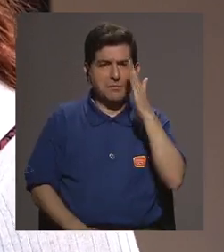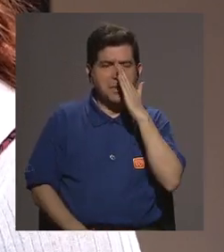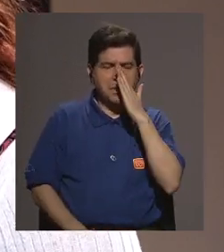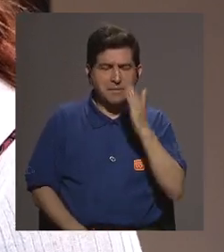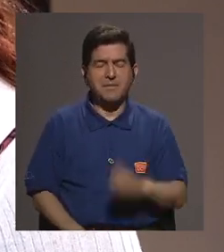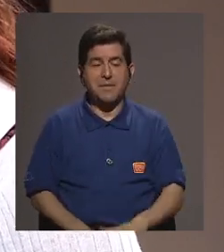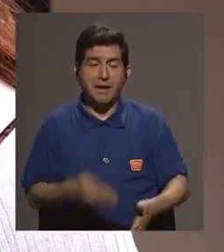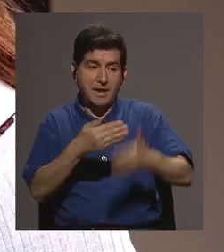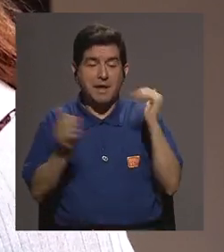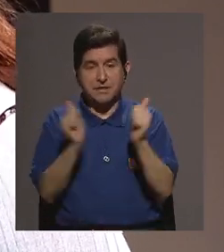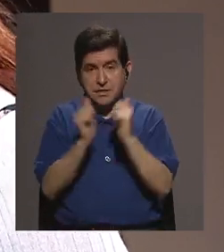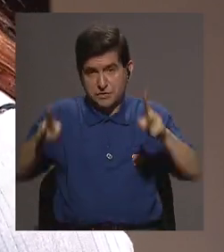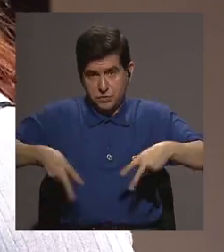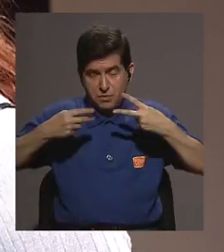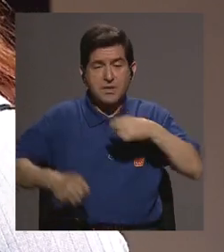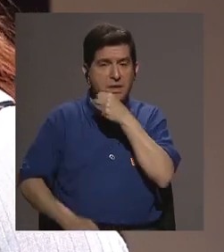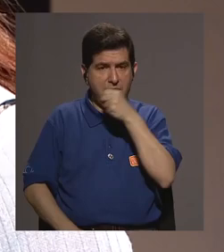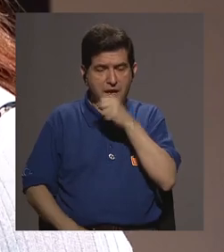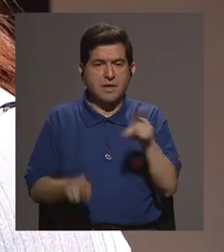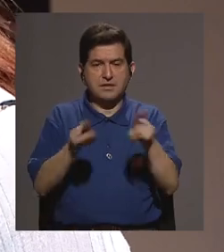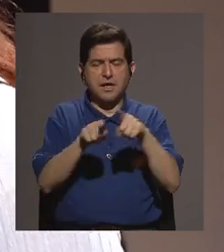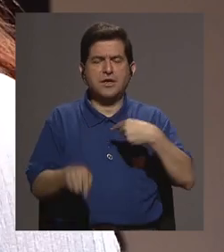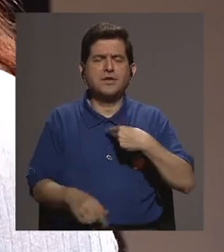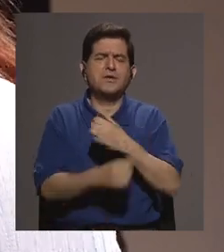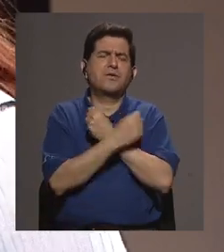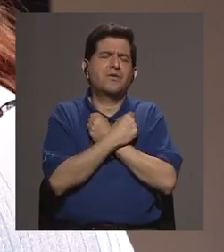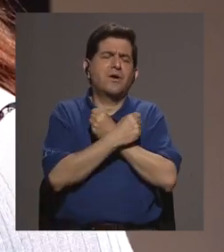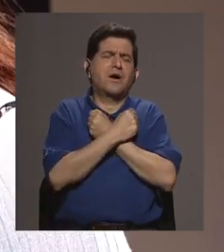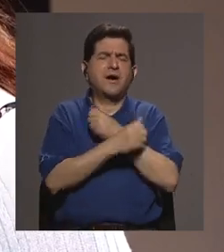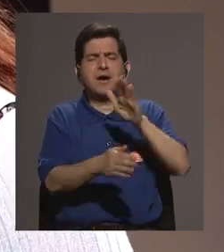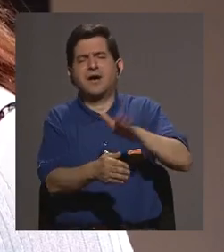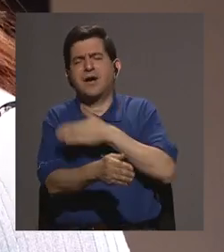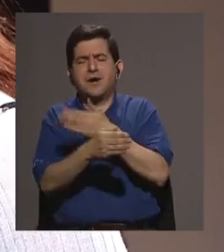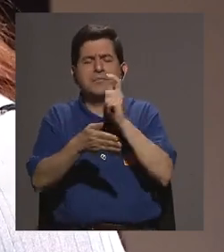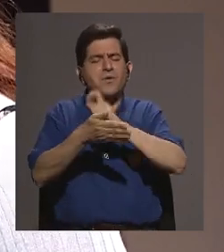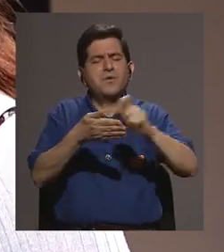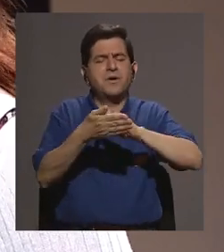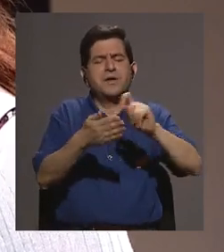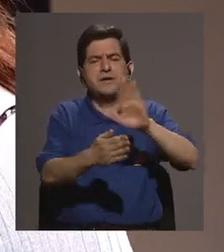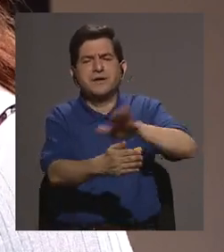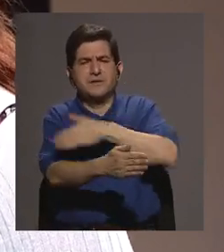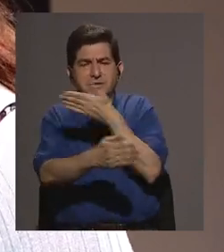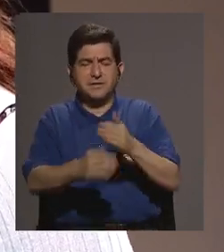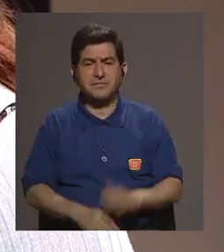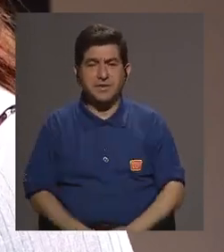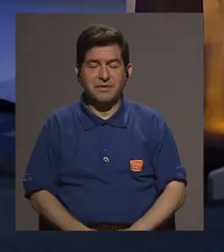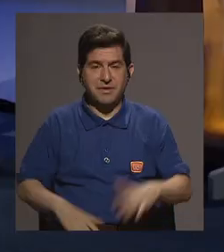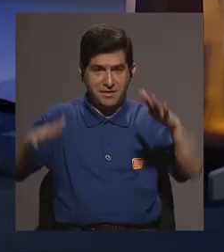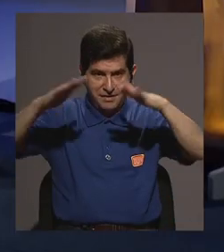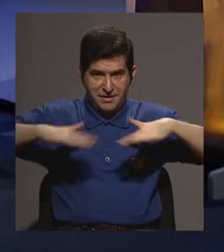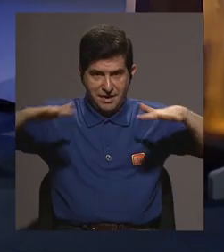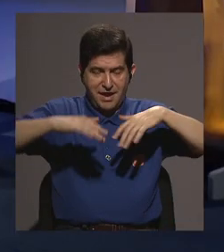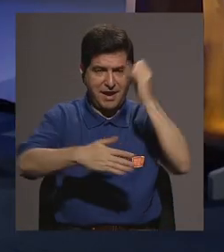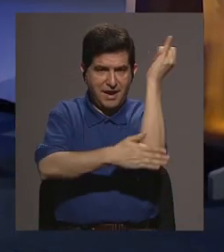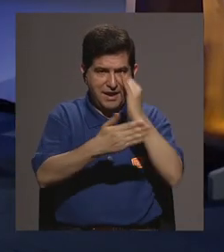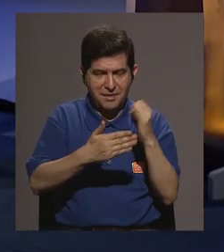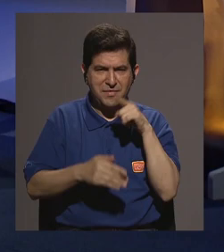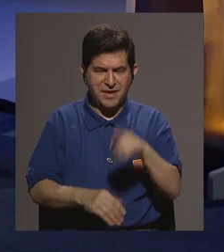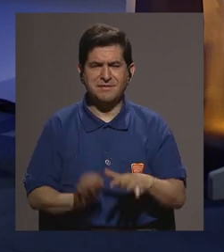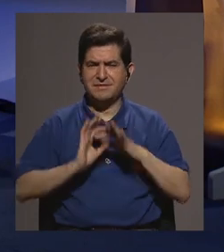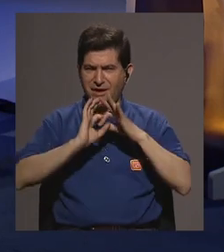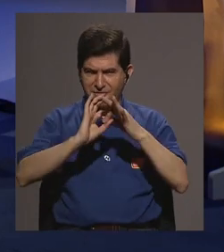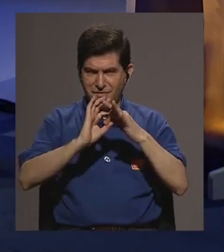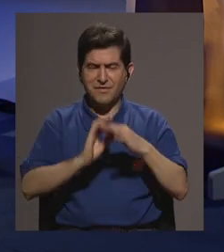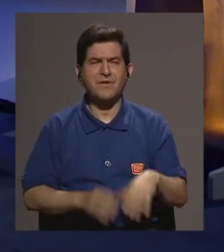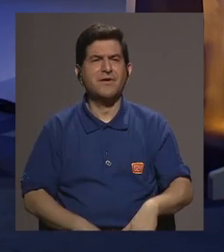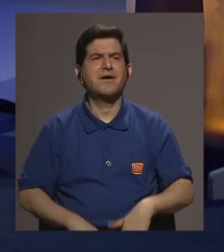encantaba con esta vida y yo te amo la música de componer esto el ambiente artístico es muy